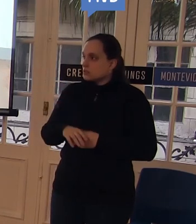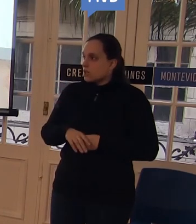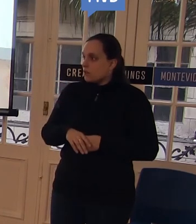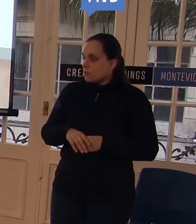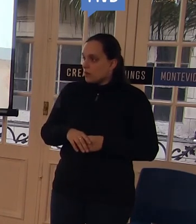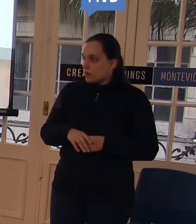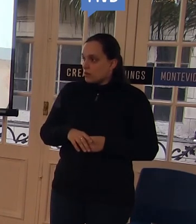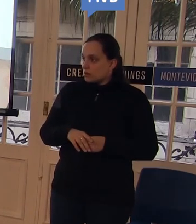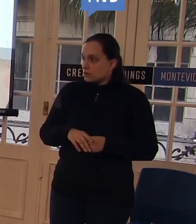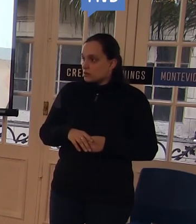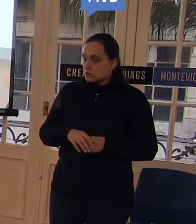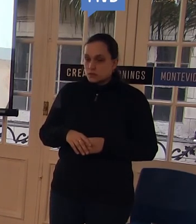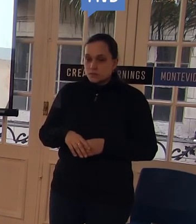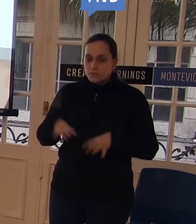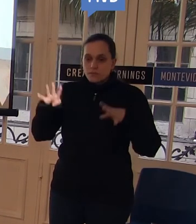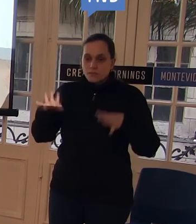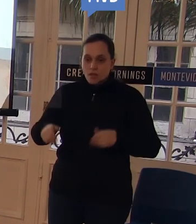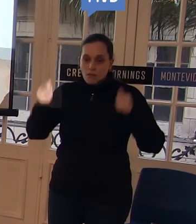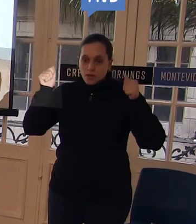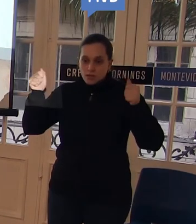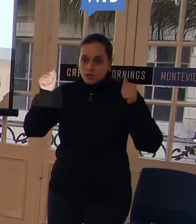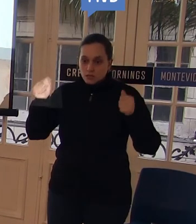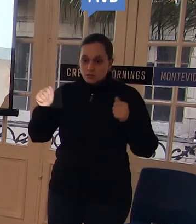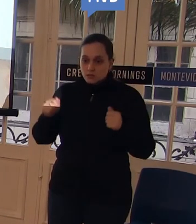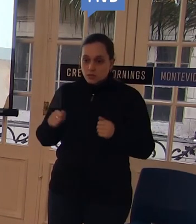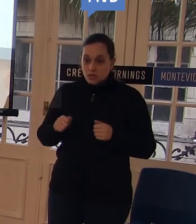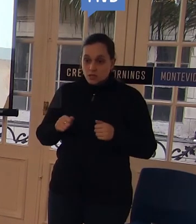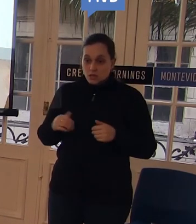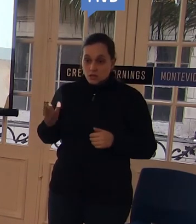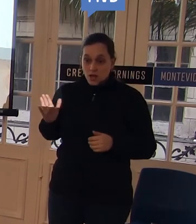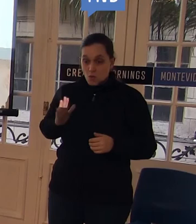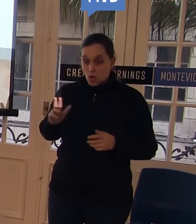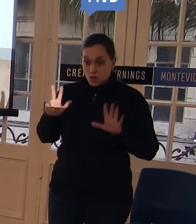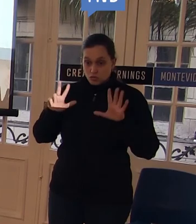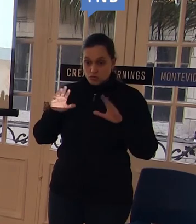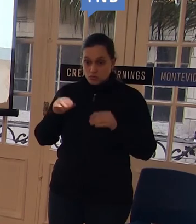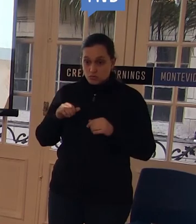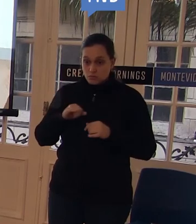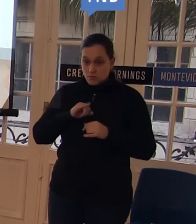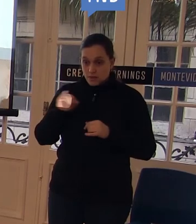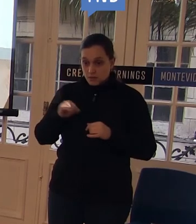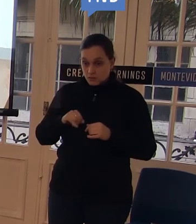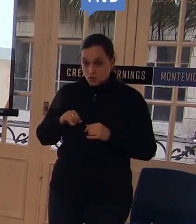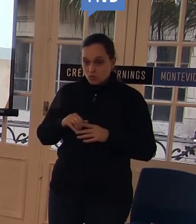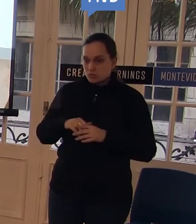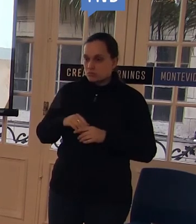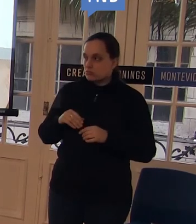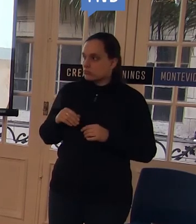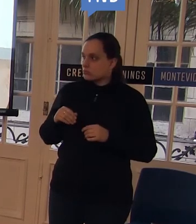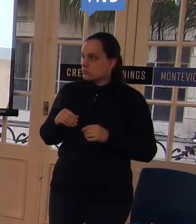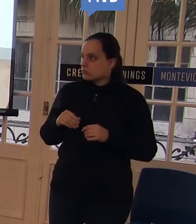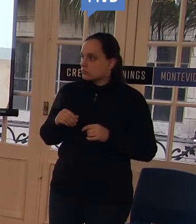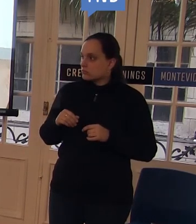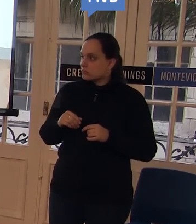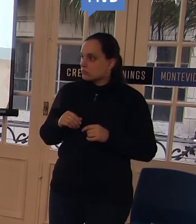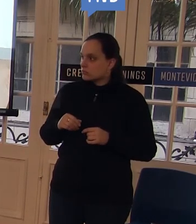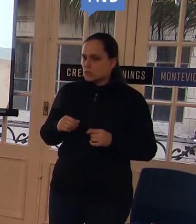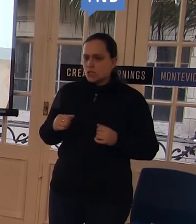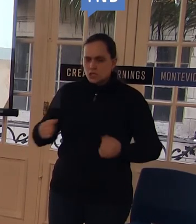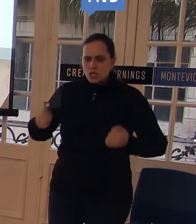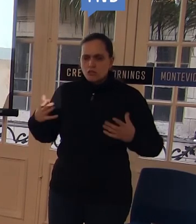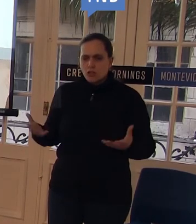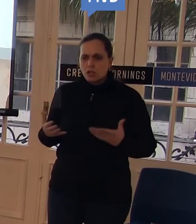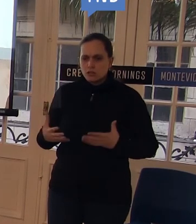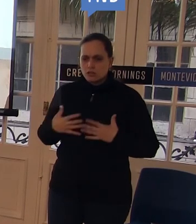fuimos a la marcha de la mujer, Realidad de la Mujer, con unas amigas y bueno, y nos empoderamos